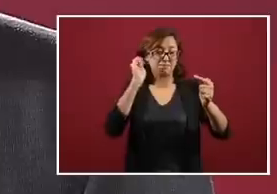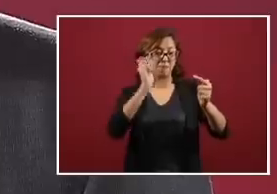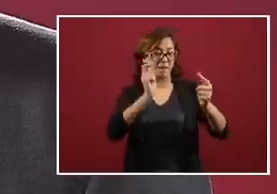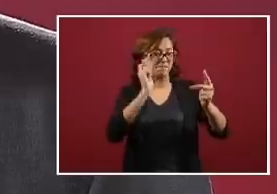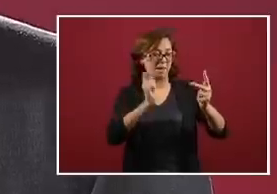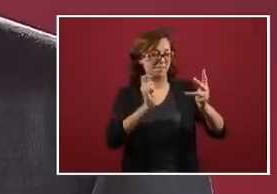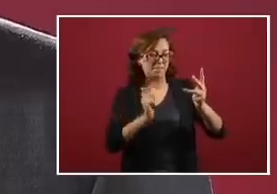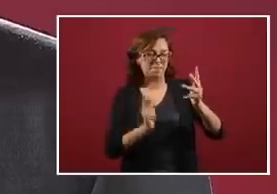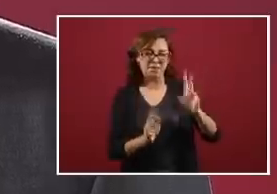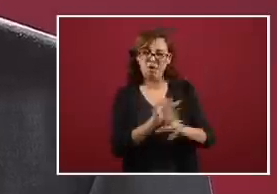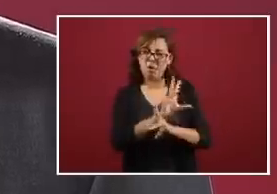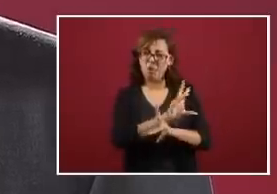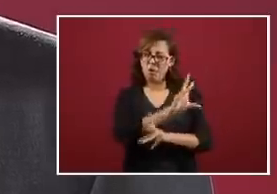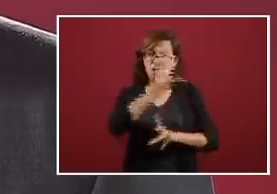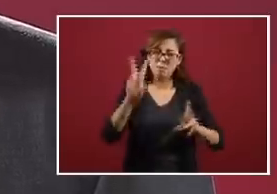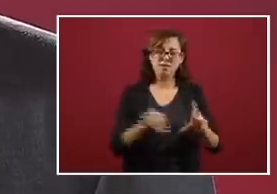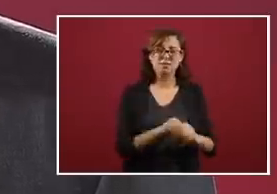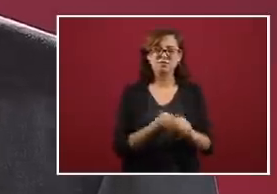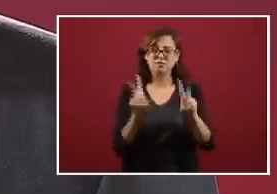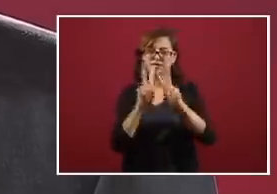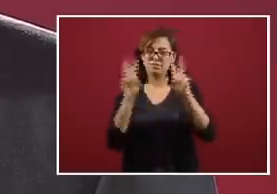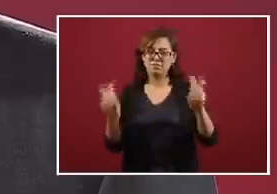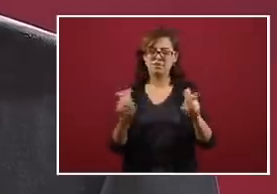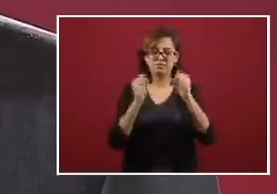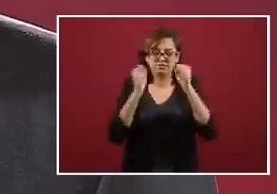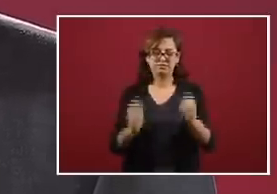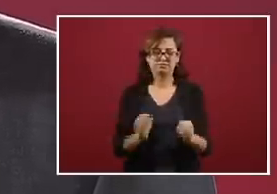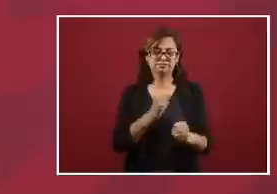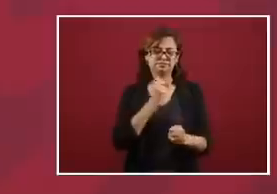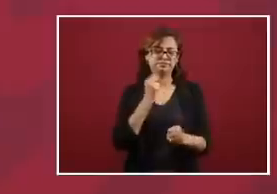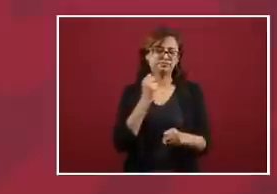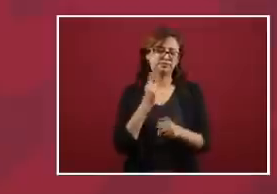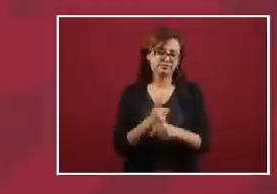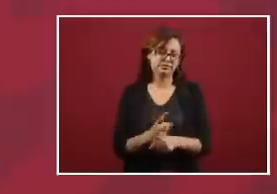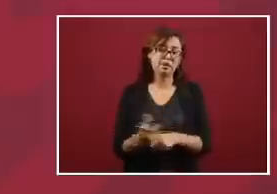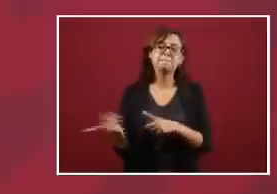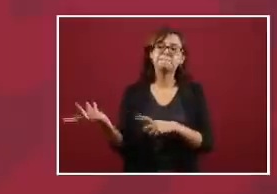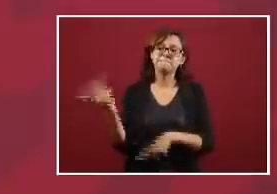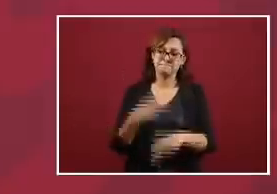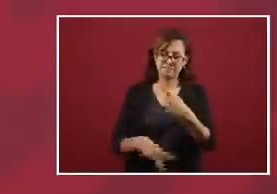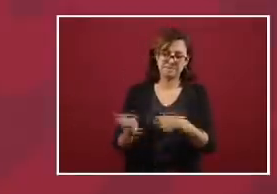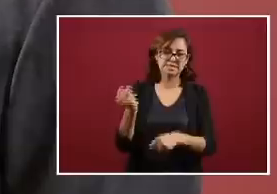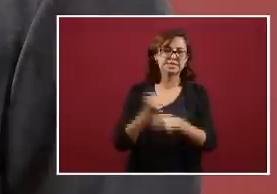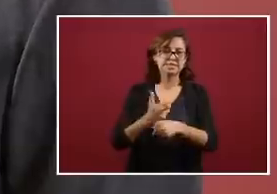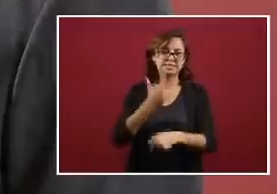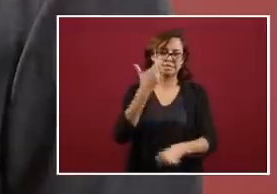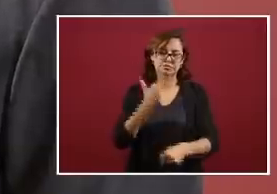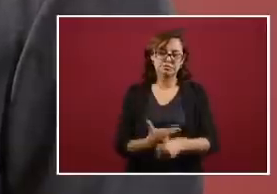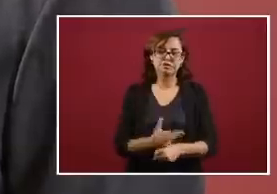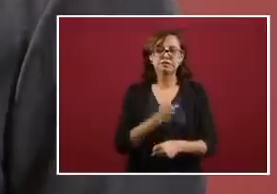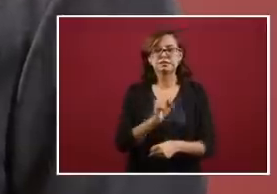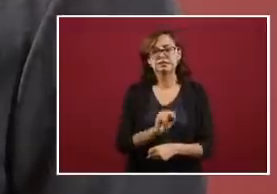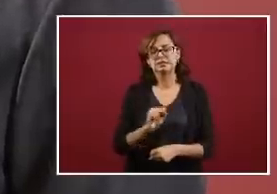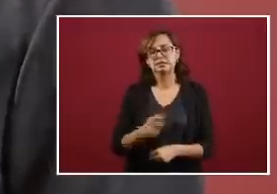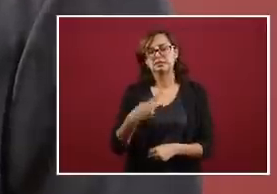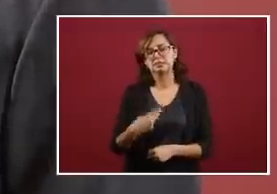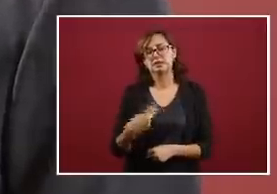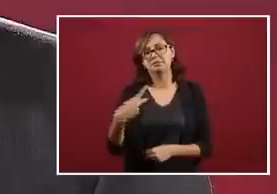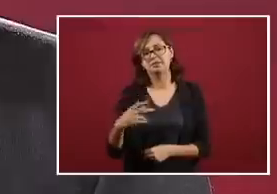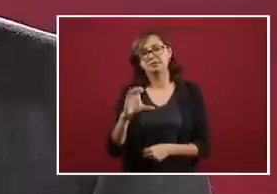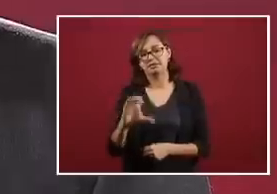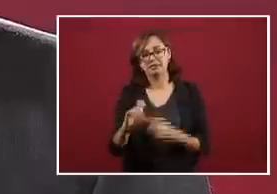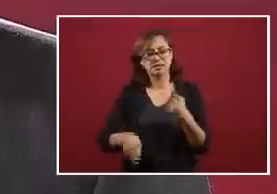ver con seguridad. Va a informarles el secretario de Seguridad Pública, el secretario de la Defensa, el secretario de